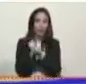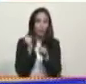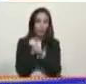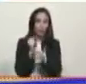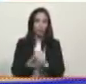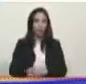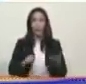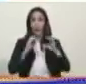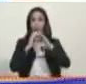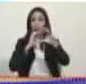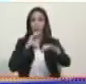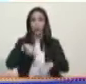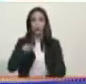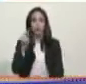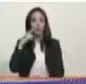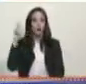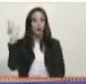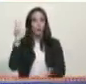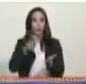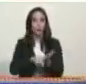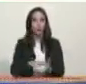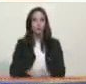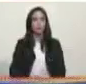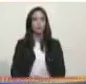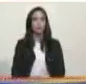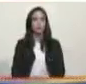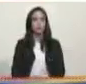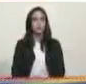en Venezuela, aprobada.